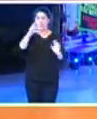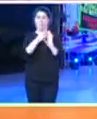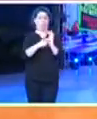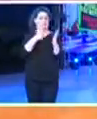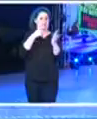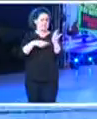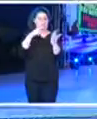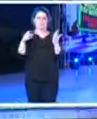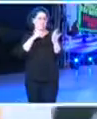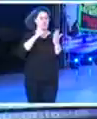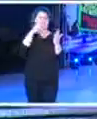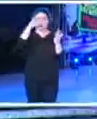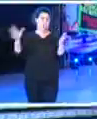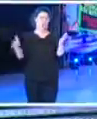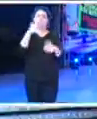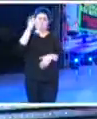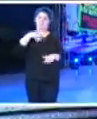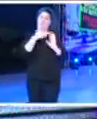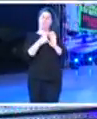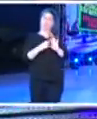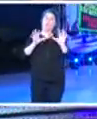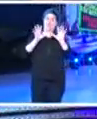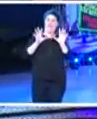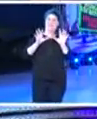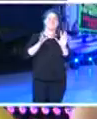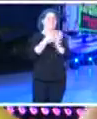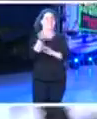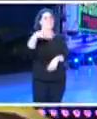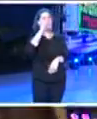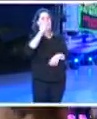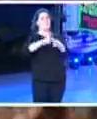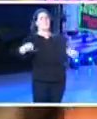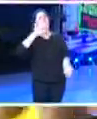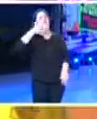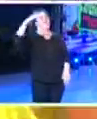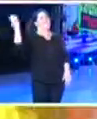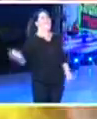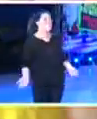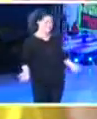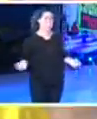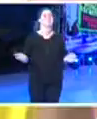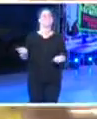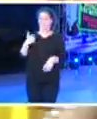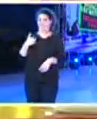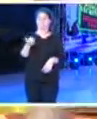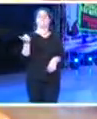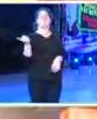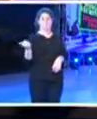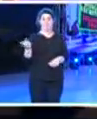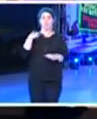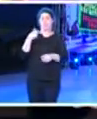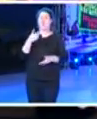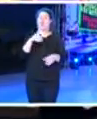puntuar. Si ustedes me ponen un 10, diré que son genial. Votaré y